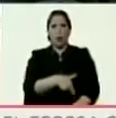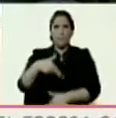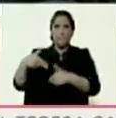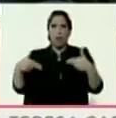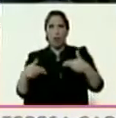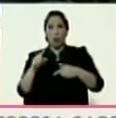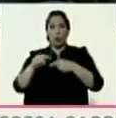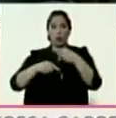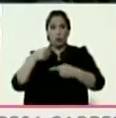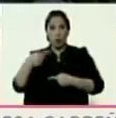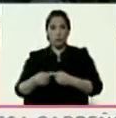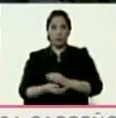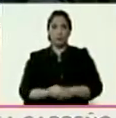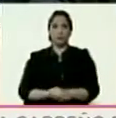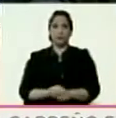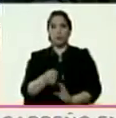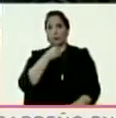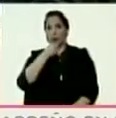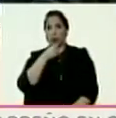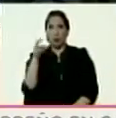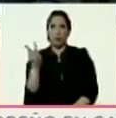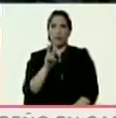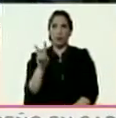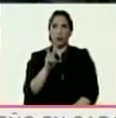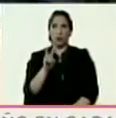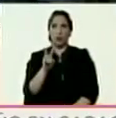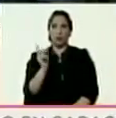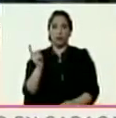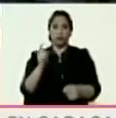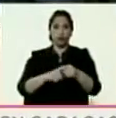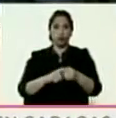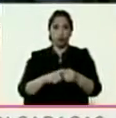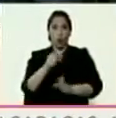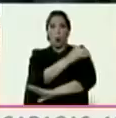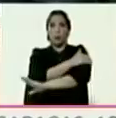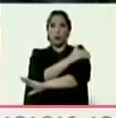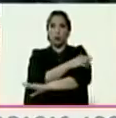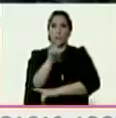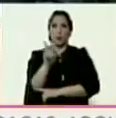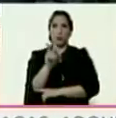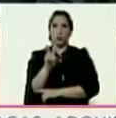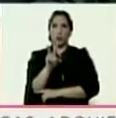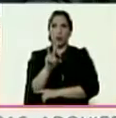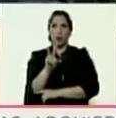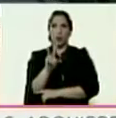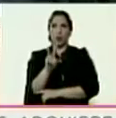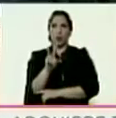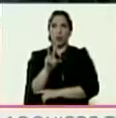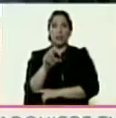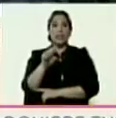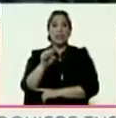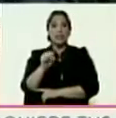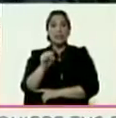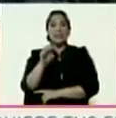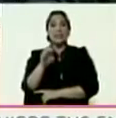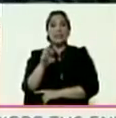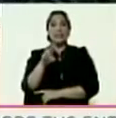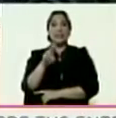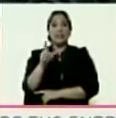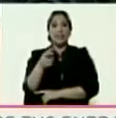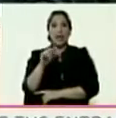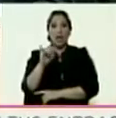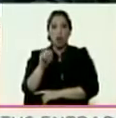Y luego, un periodista venezolano, perteneciente a la ultraderecha de Venezuela, Sergio Novelli, para tratar de tapar